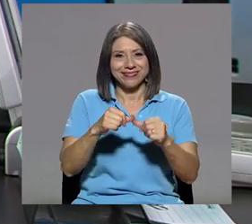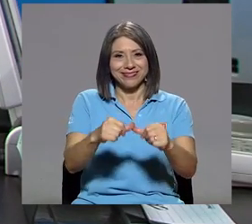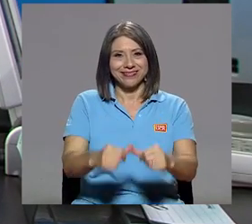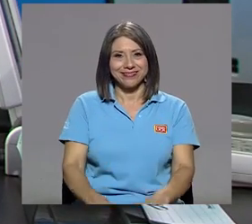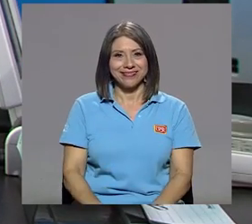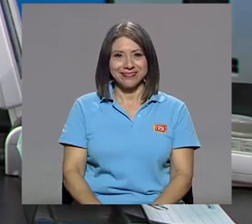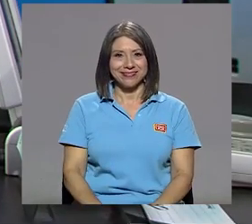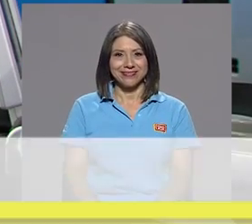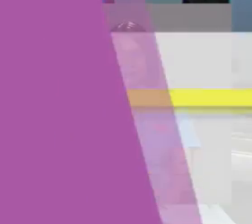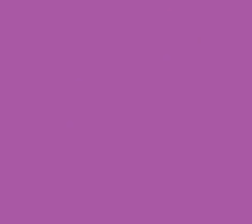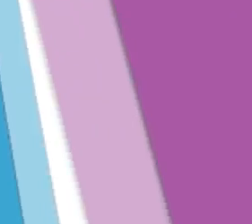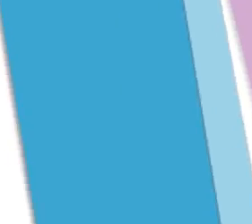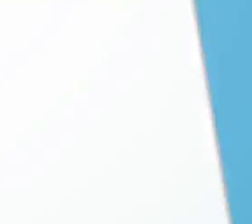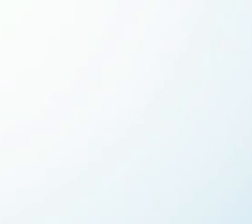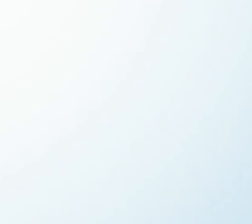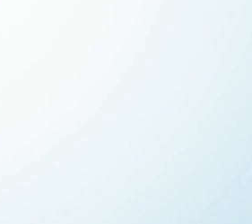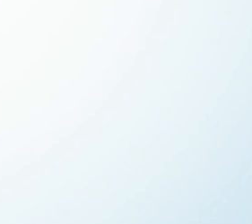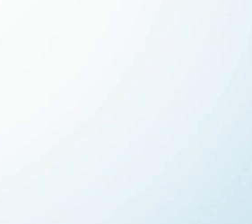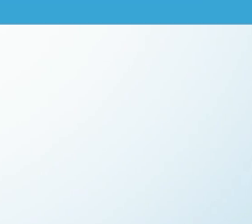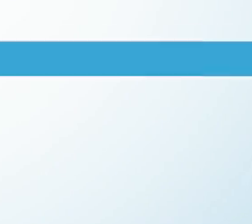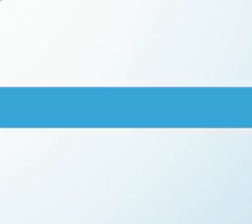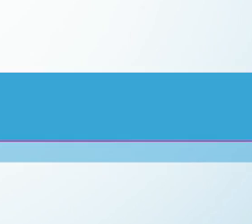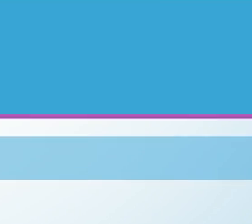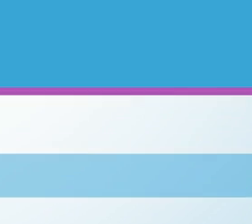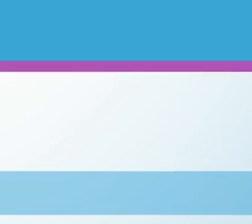Ya regresamos.